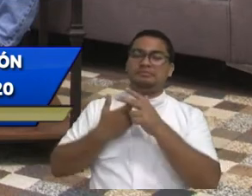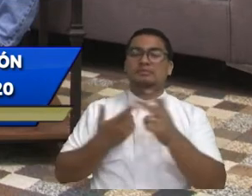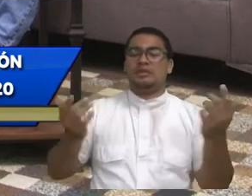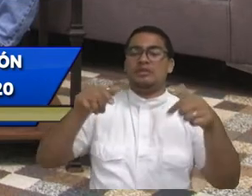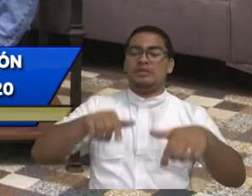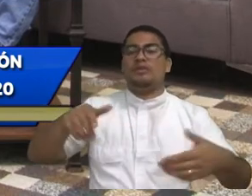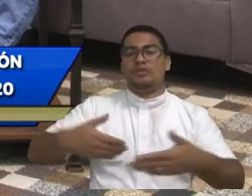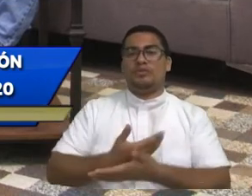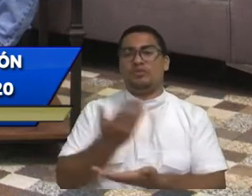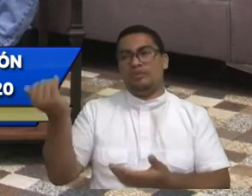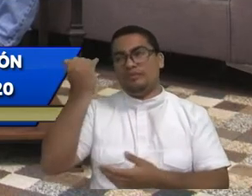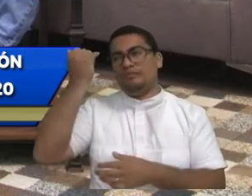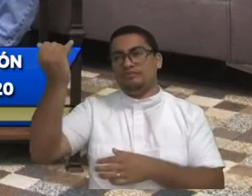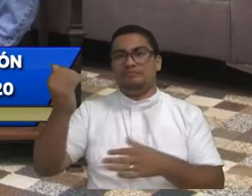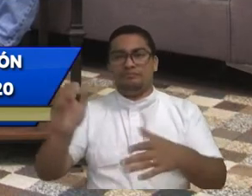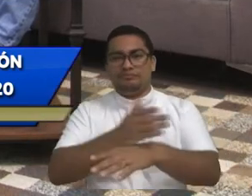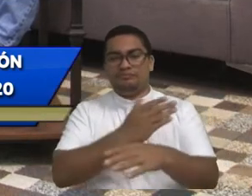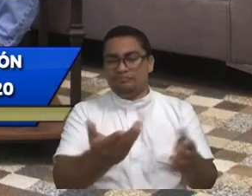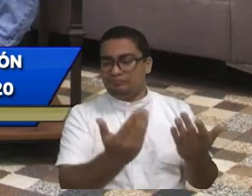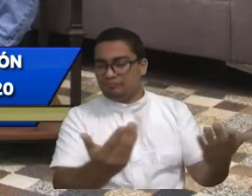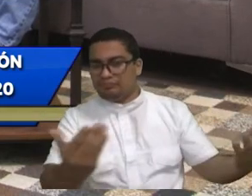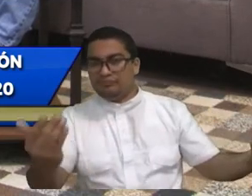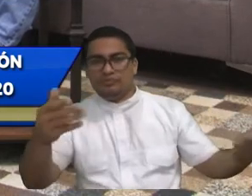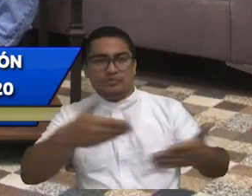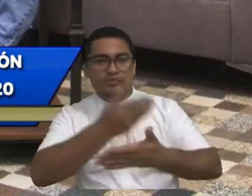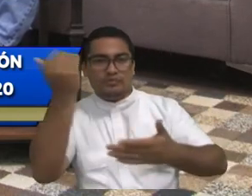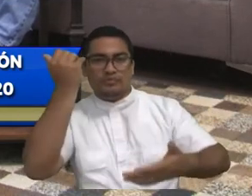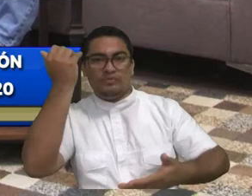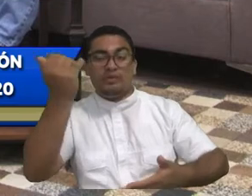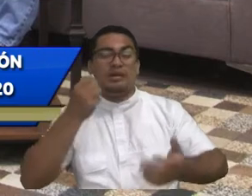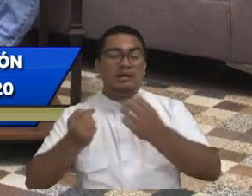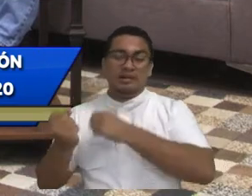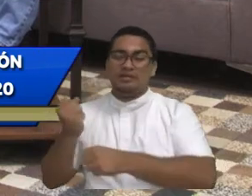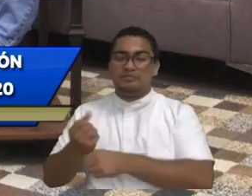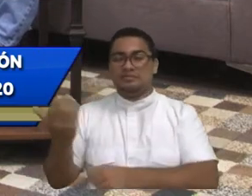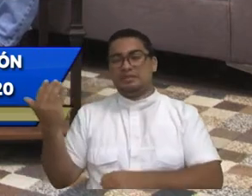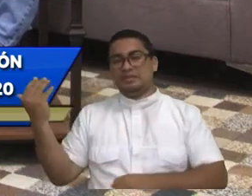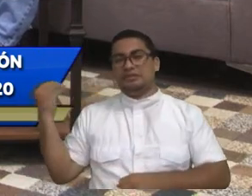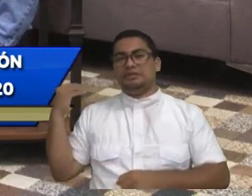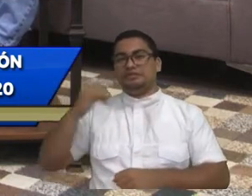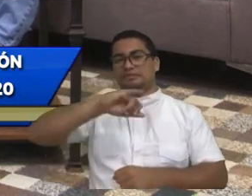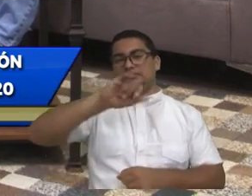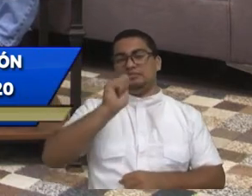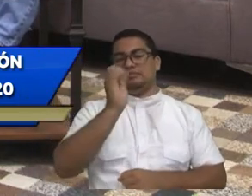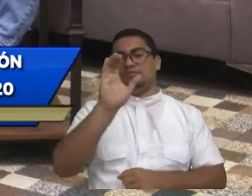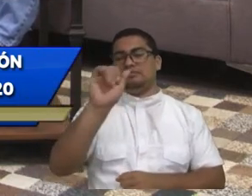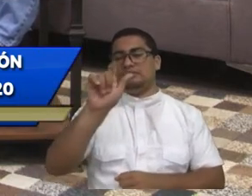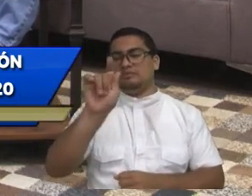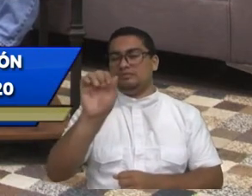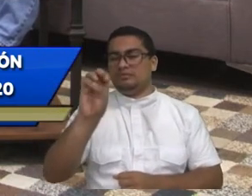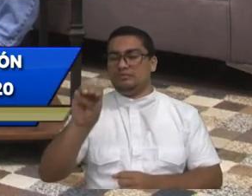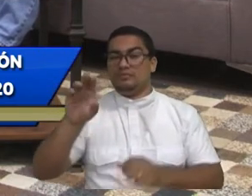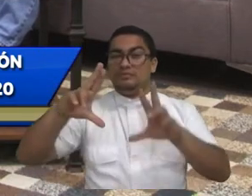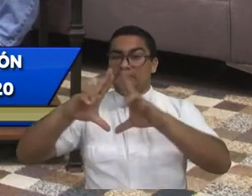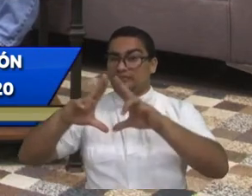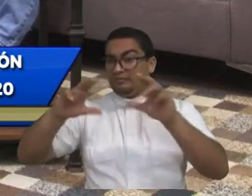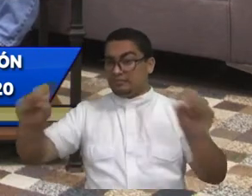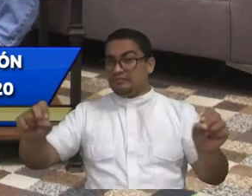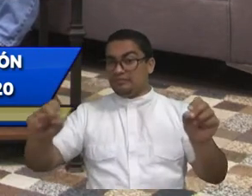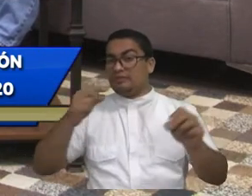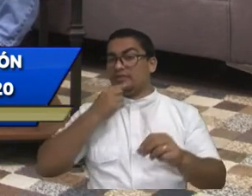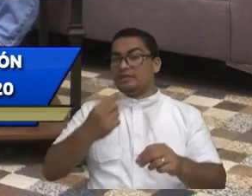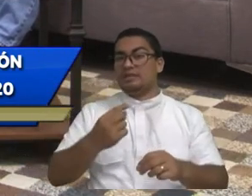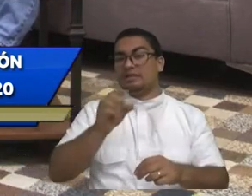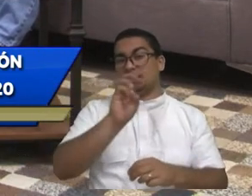innovación tecnológica por fin a 12 el año pasado pudimos finalizar con la participación de